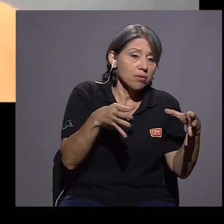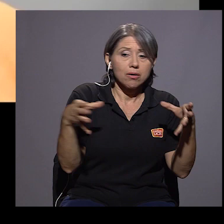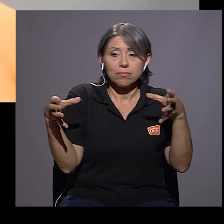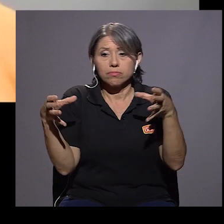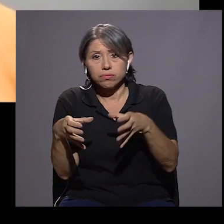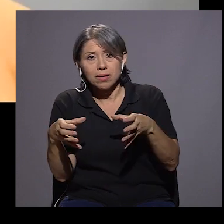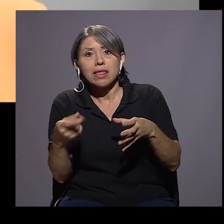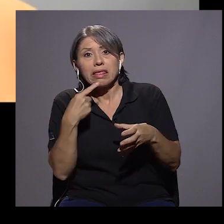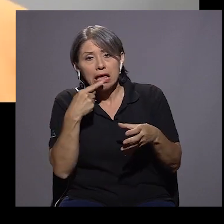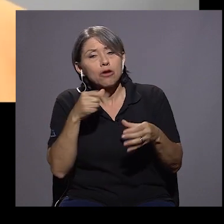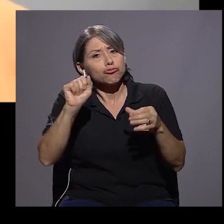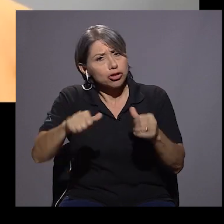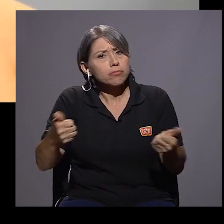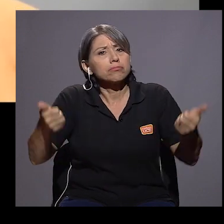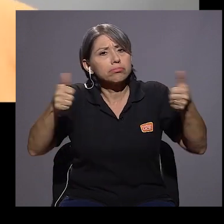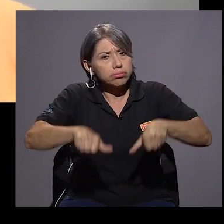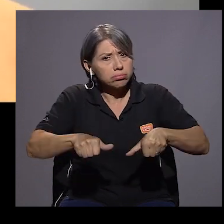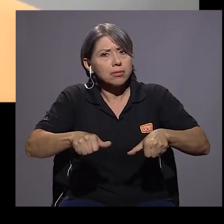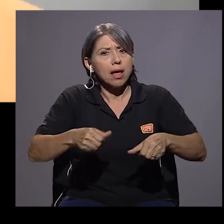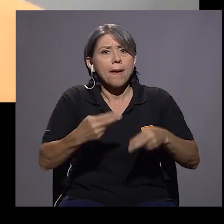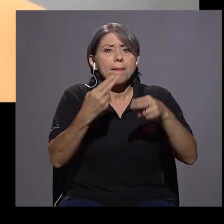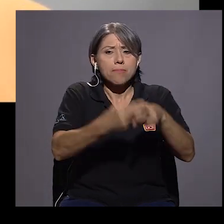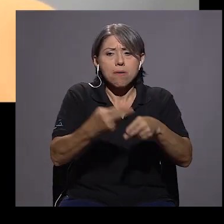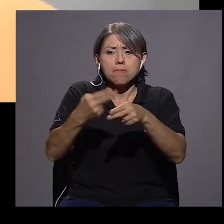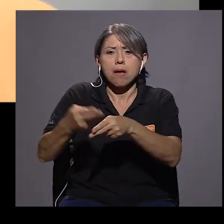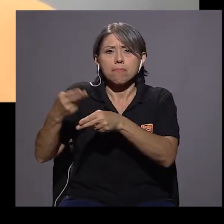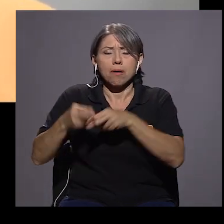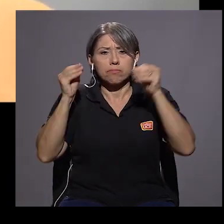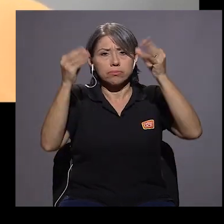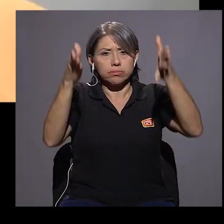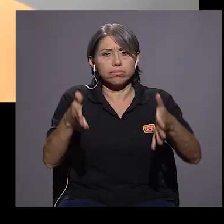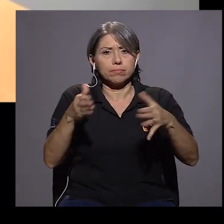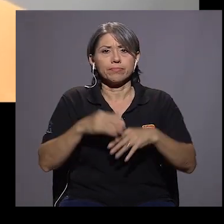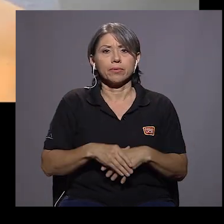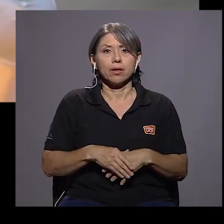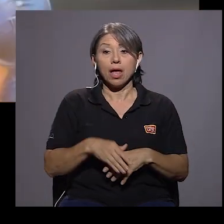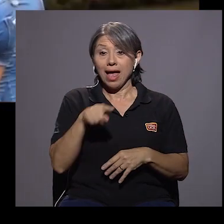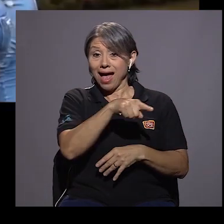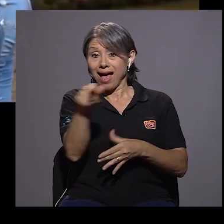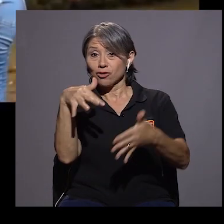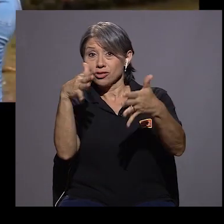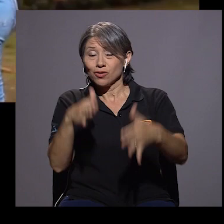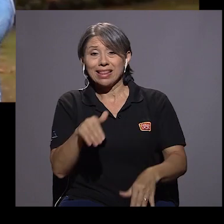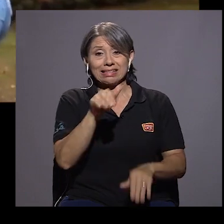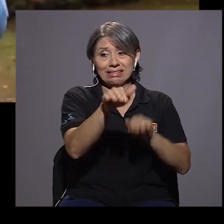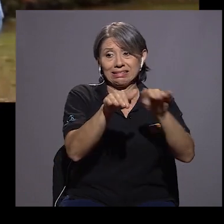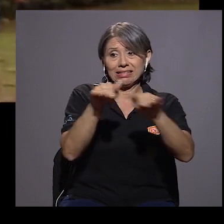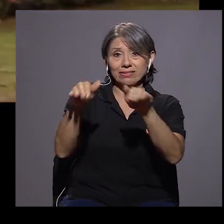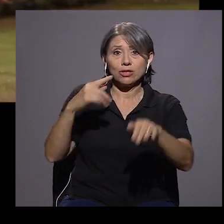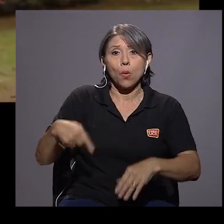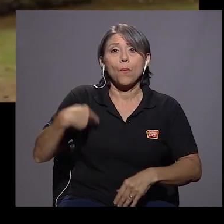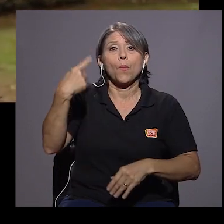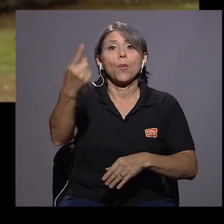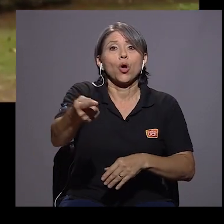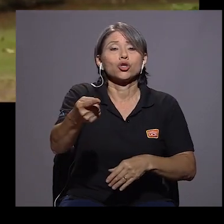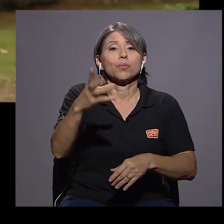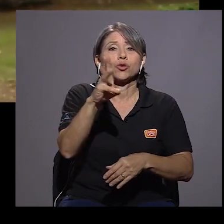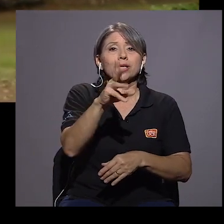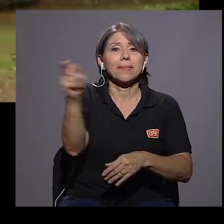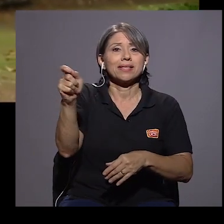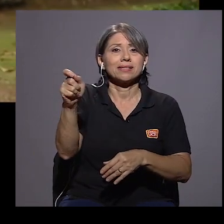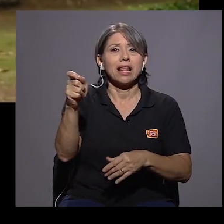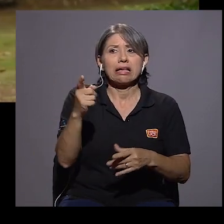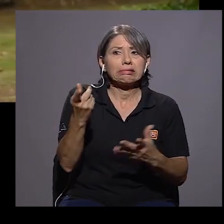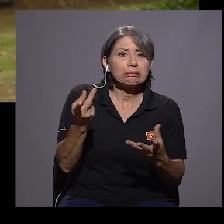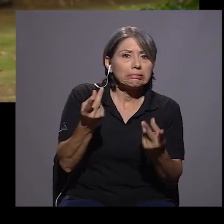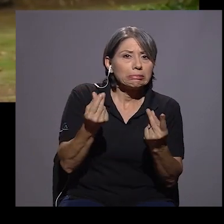parte del movimiento estudiantil en incrementar los tiempos docentes. Cuando a los estudiantes se les avisó de que para el próximo